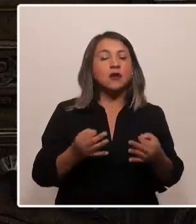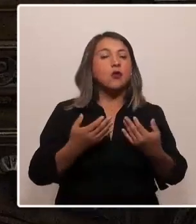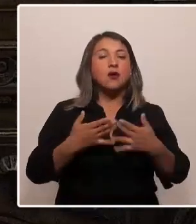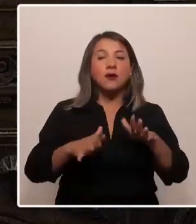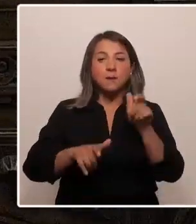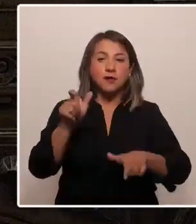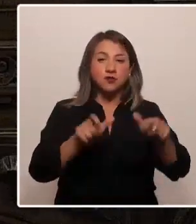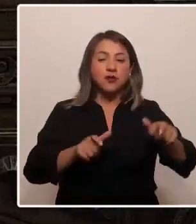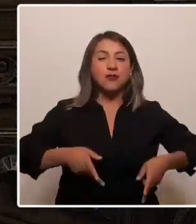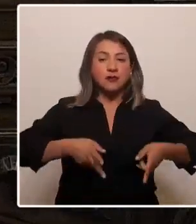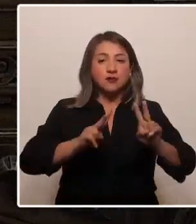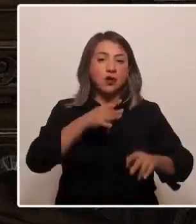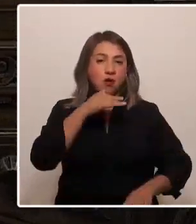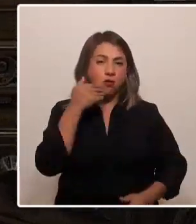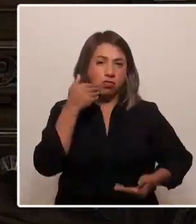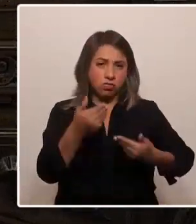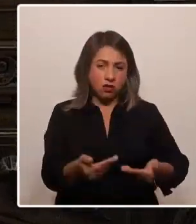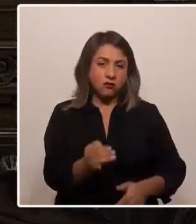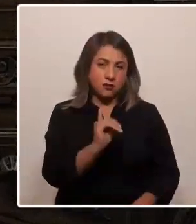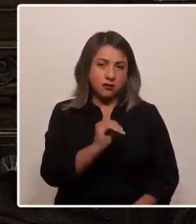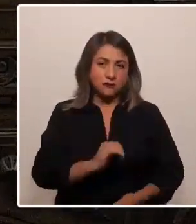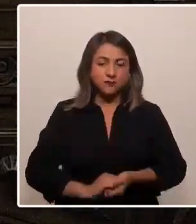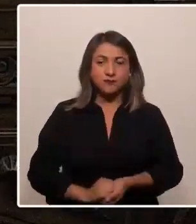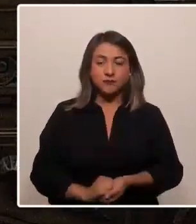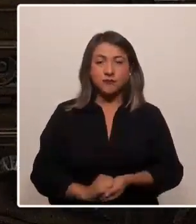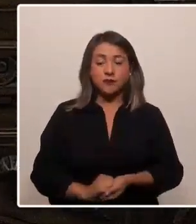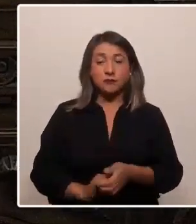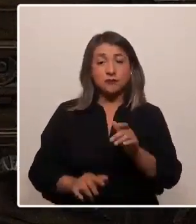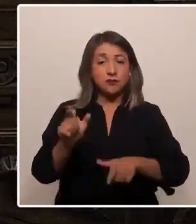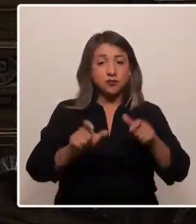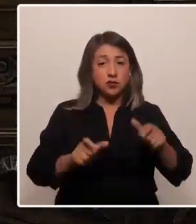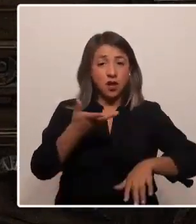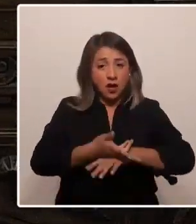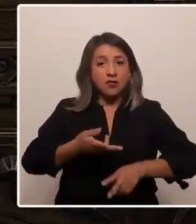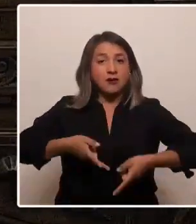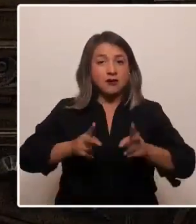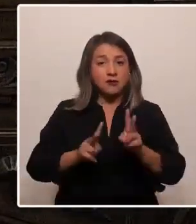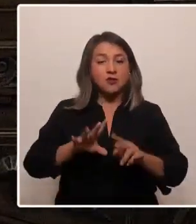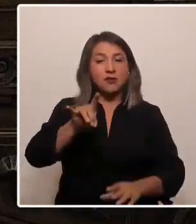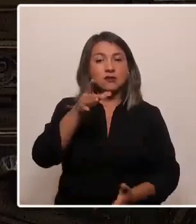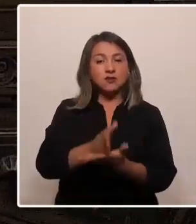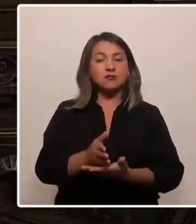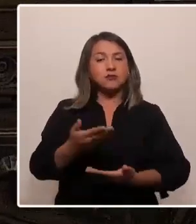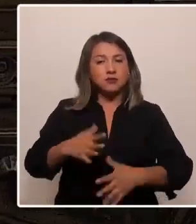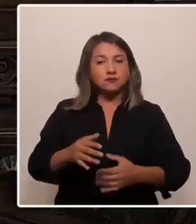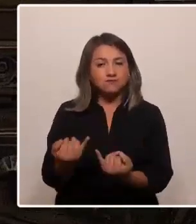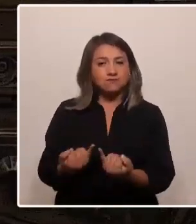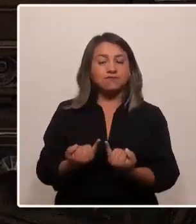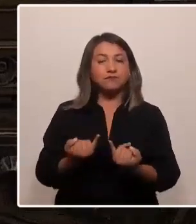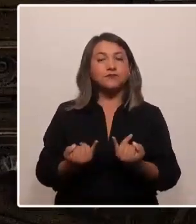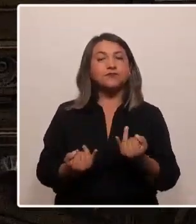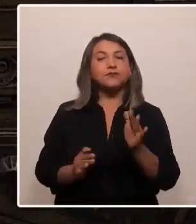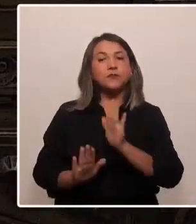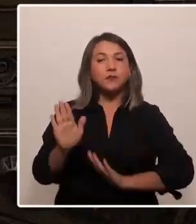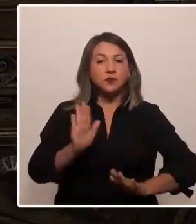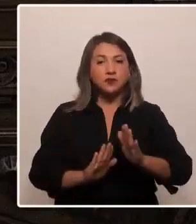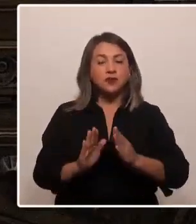el derecho al agua. Toda persona tiene derecho a la autodeterminación informativa y a la protección de datos